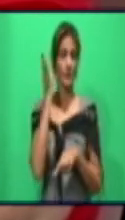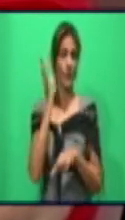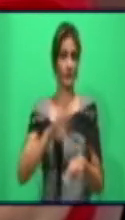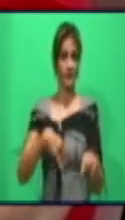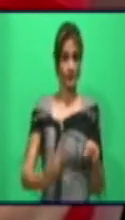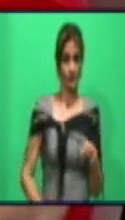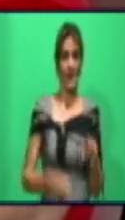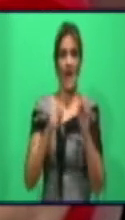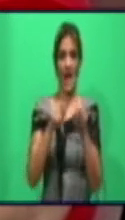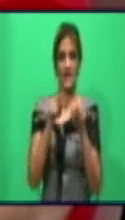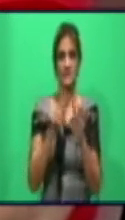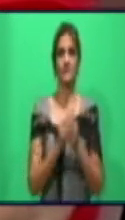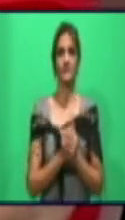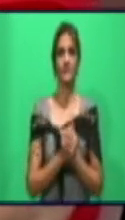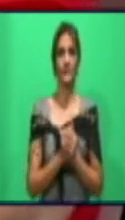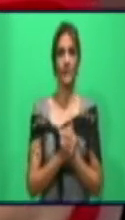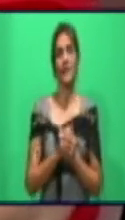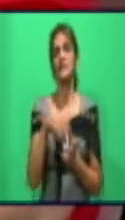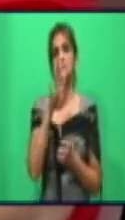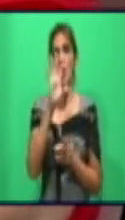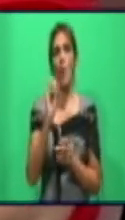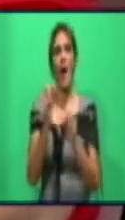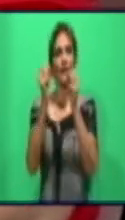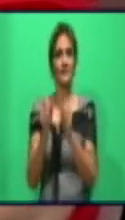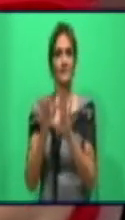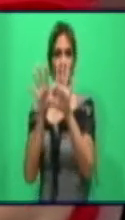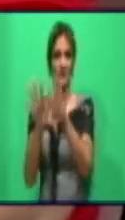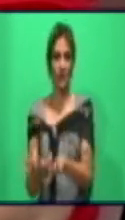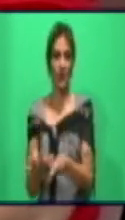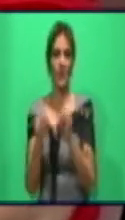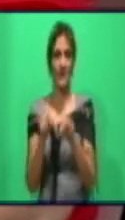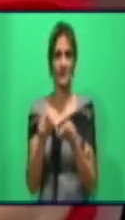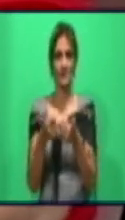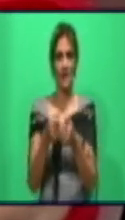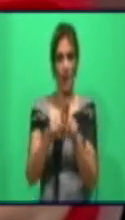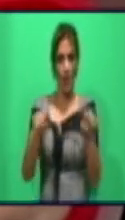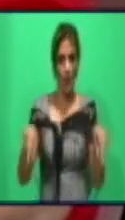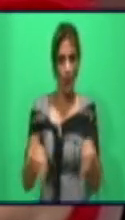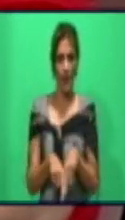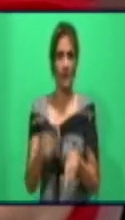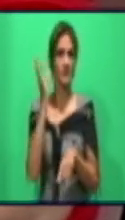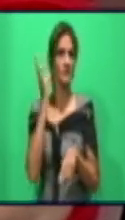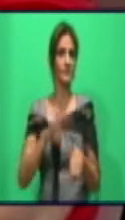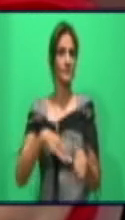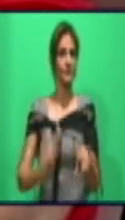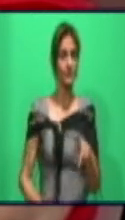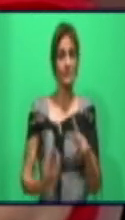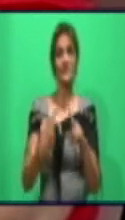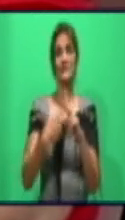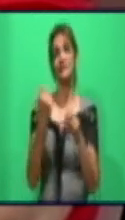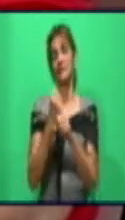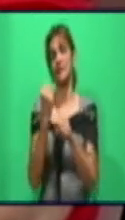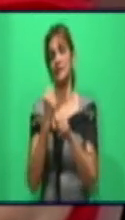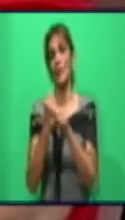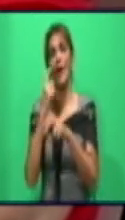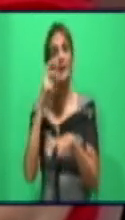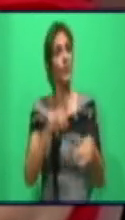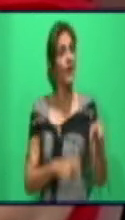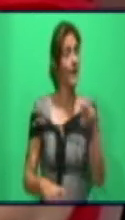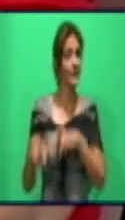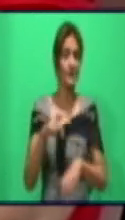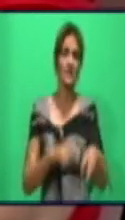se cuarentenó esta área de la maternidad y bueno, y se está trabajando en el estudio, en la investigación de este foco, en la